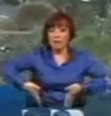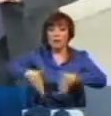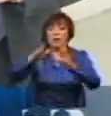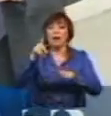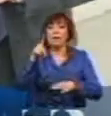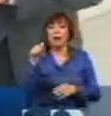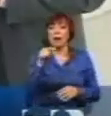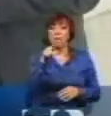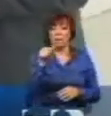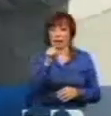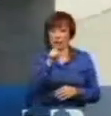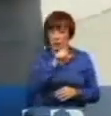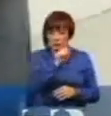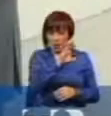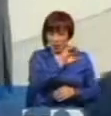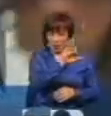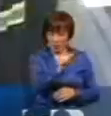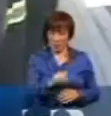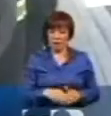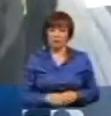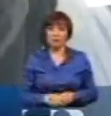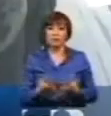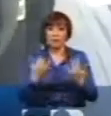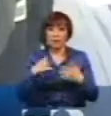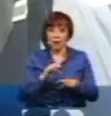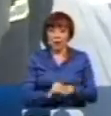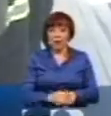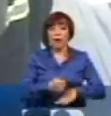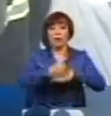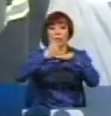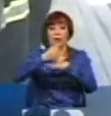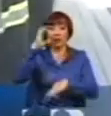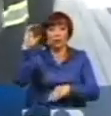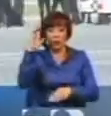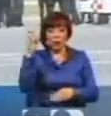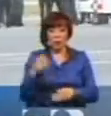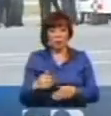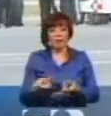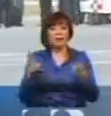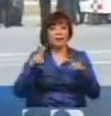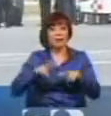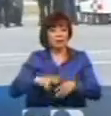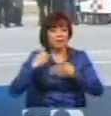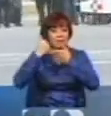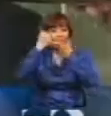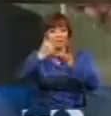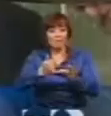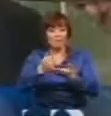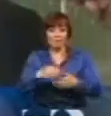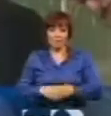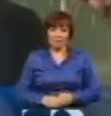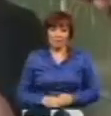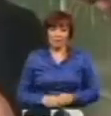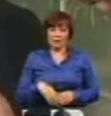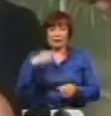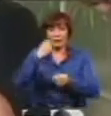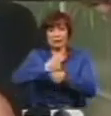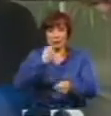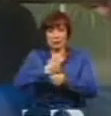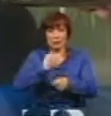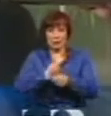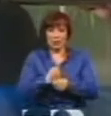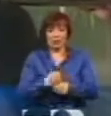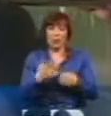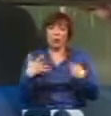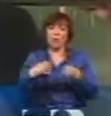Papayac-Tapifo. El traslado fue coordinado por el Consulado de Colombia en Ecuador, la Cancillería de ese país y la Fuerza Aérea Colombiana. Un trabajo largo